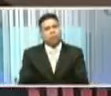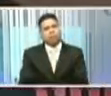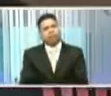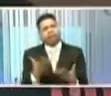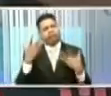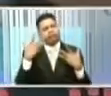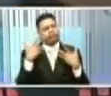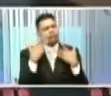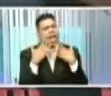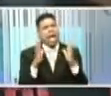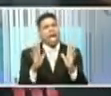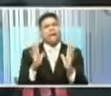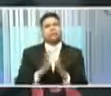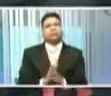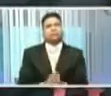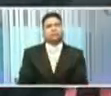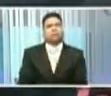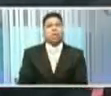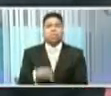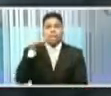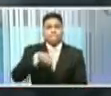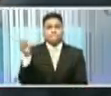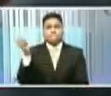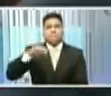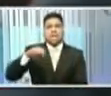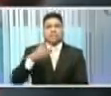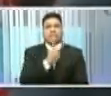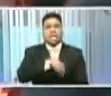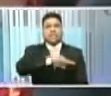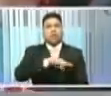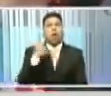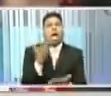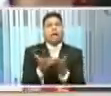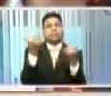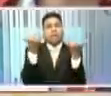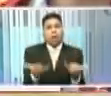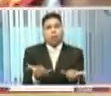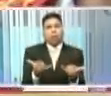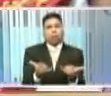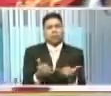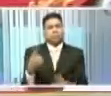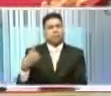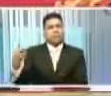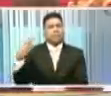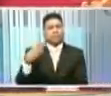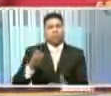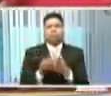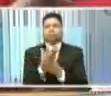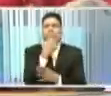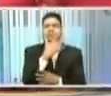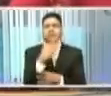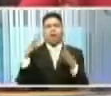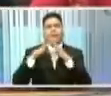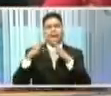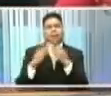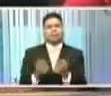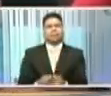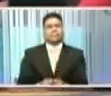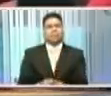Mire, desde el mes de enero hasta ahora junio, han venido a Miraflores y han pasado al frente de la Asamblea